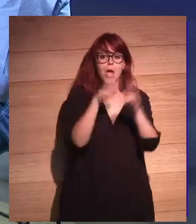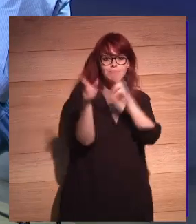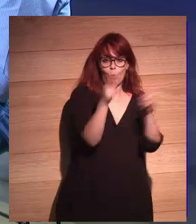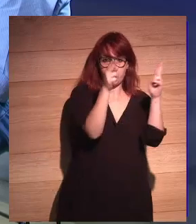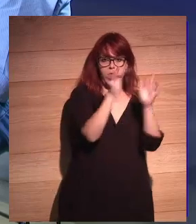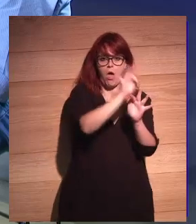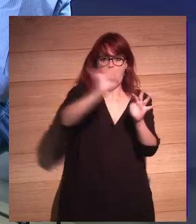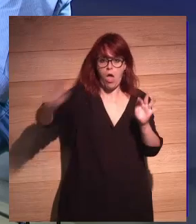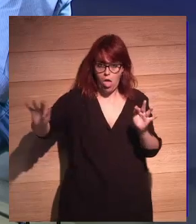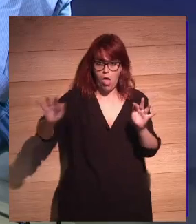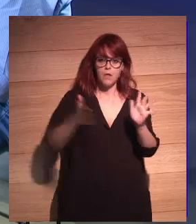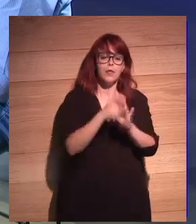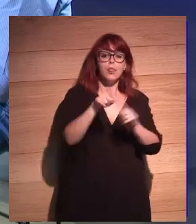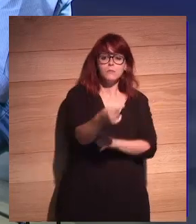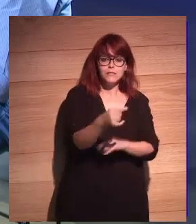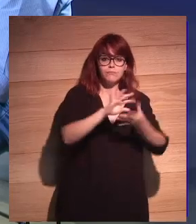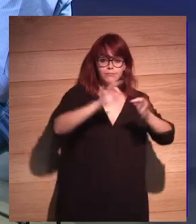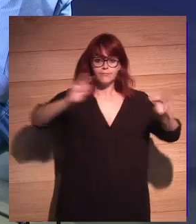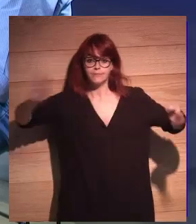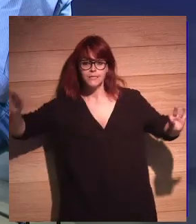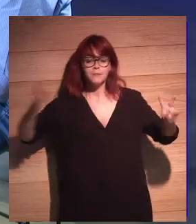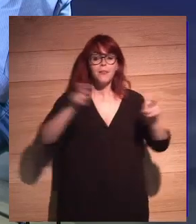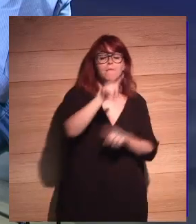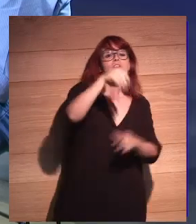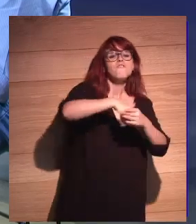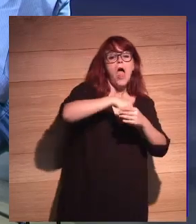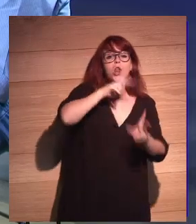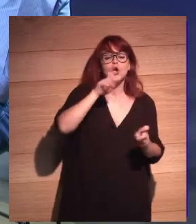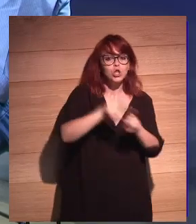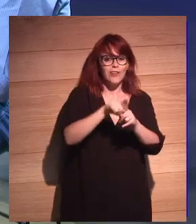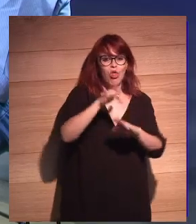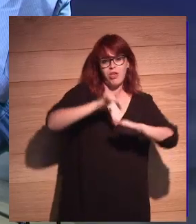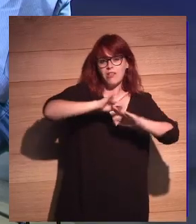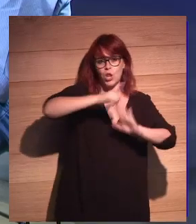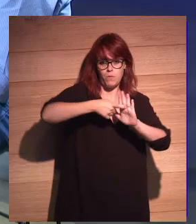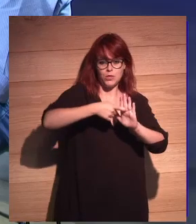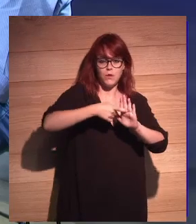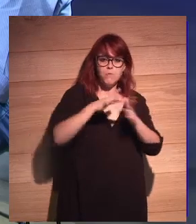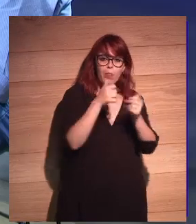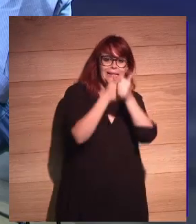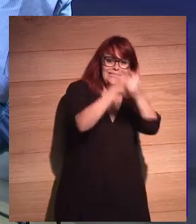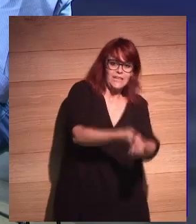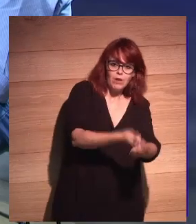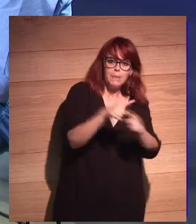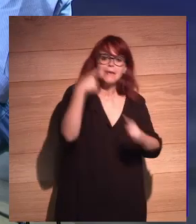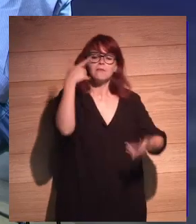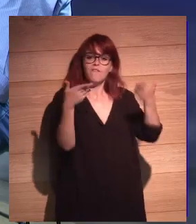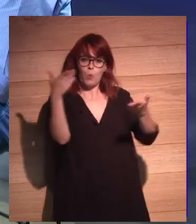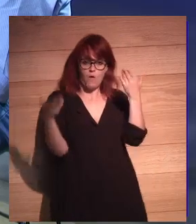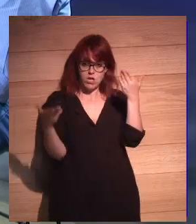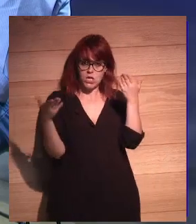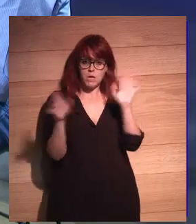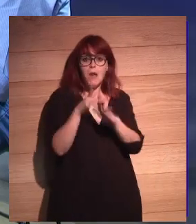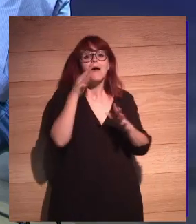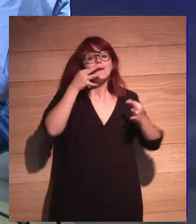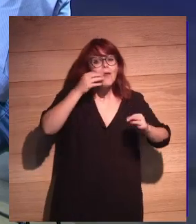secuencia, y esa secuencia tiene en sí el valor de un contenido digital traqueable y evaluable. Eso en la